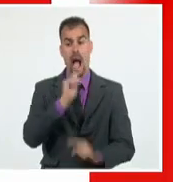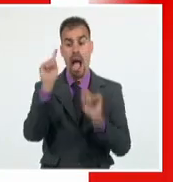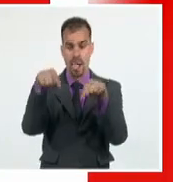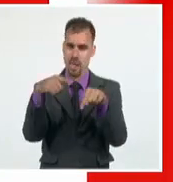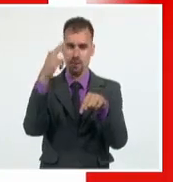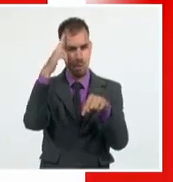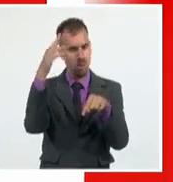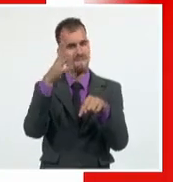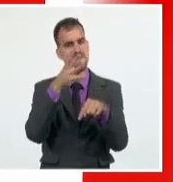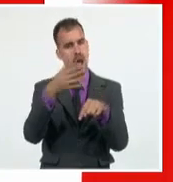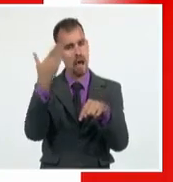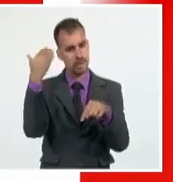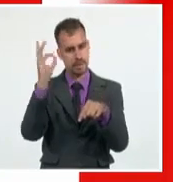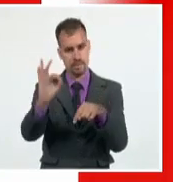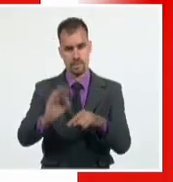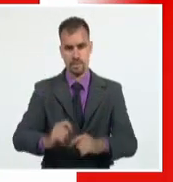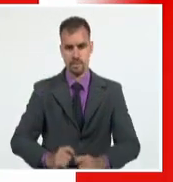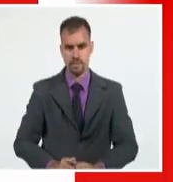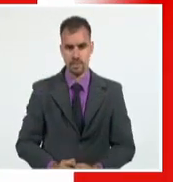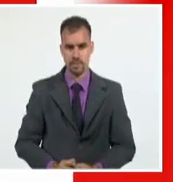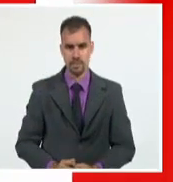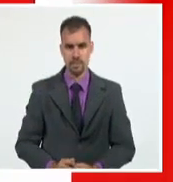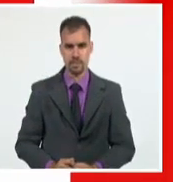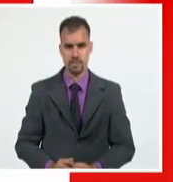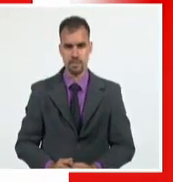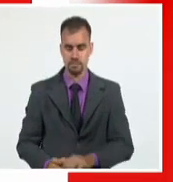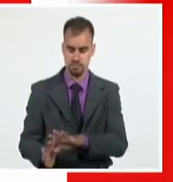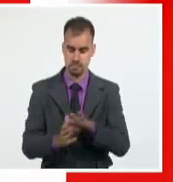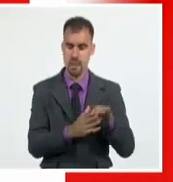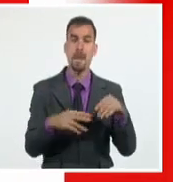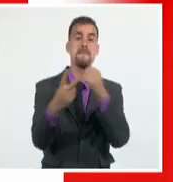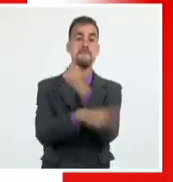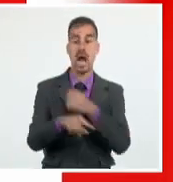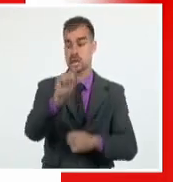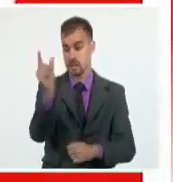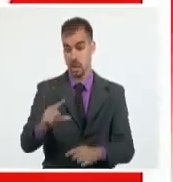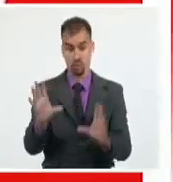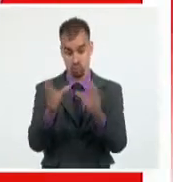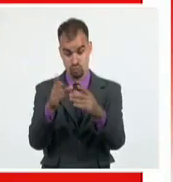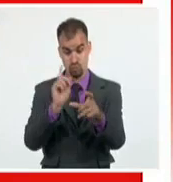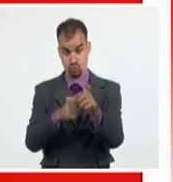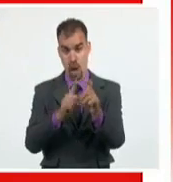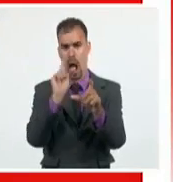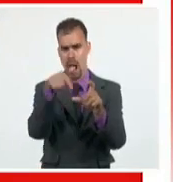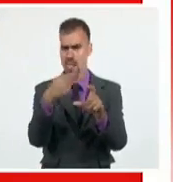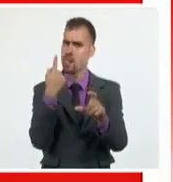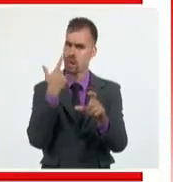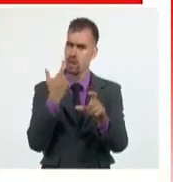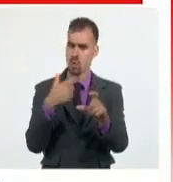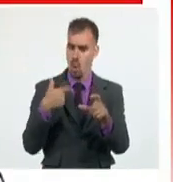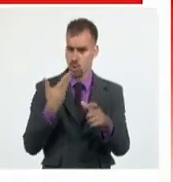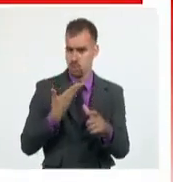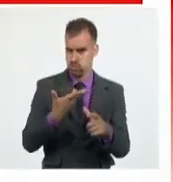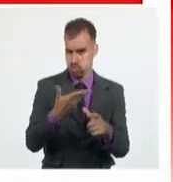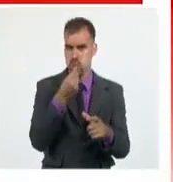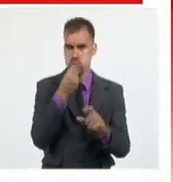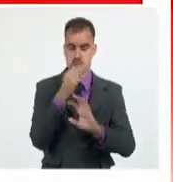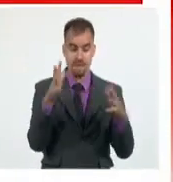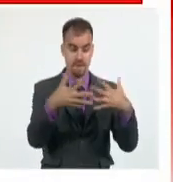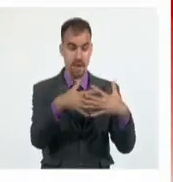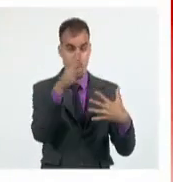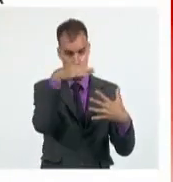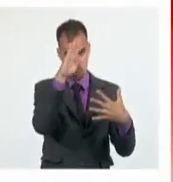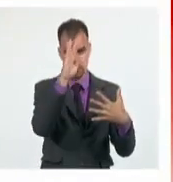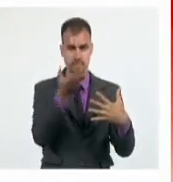de Fidel. Por su parte, el Partido Comunista Italiano transmitió que es su interés consolidarse de la mano de Cuba, la cual ha